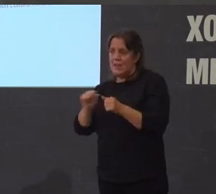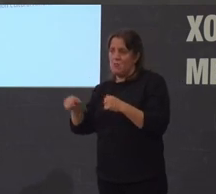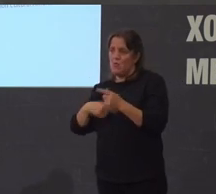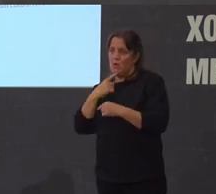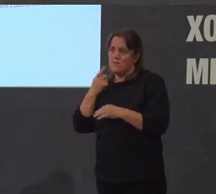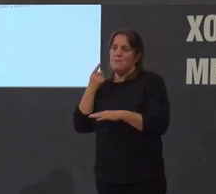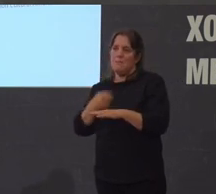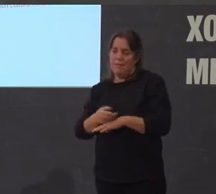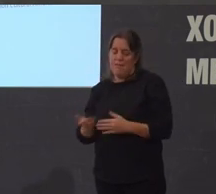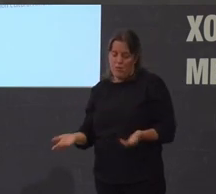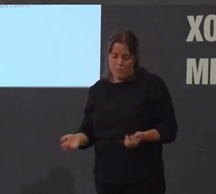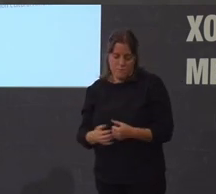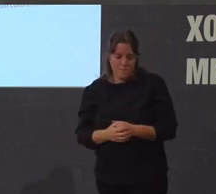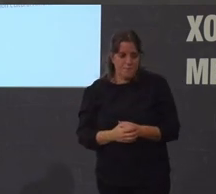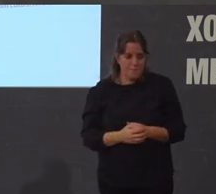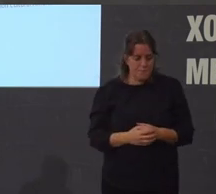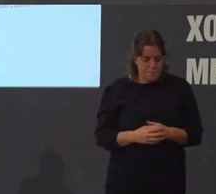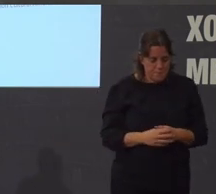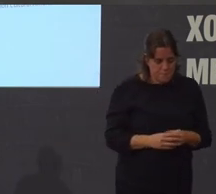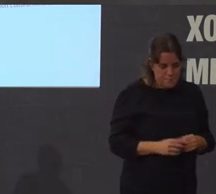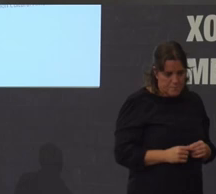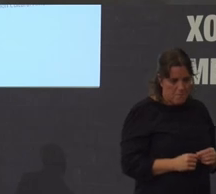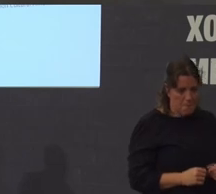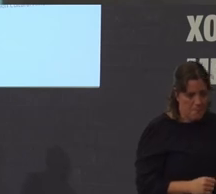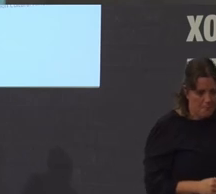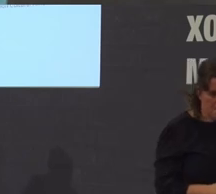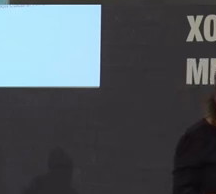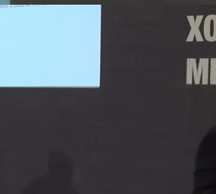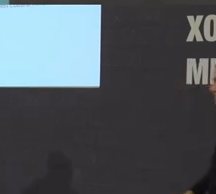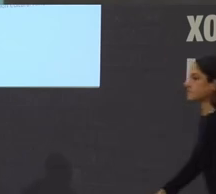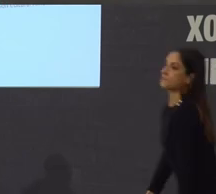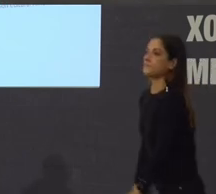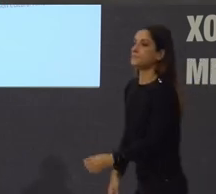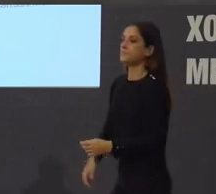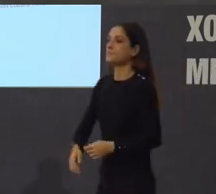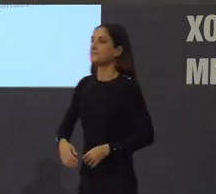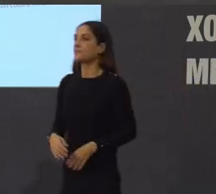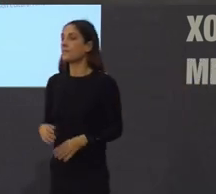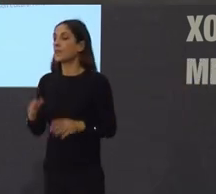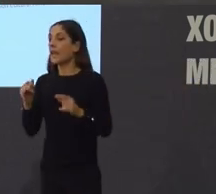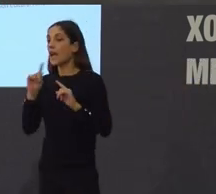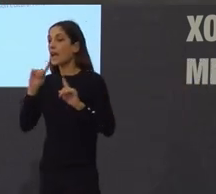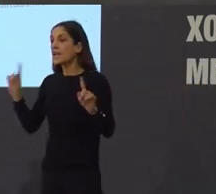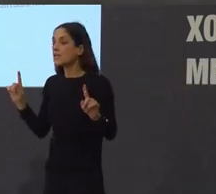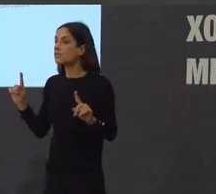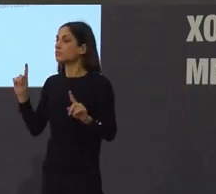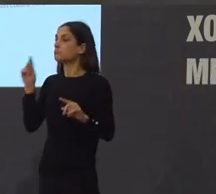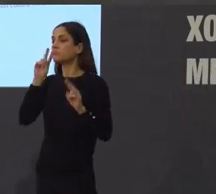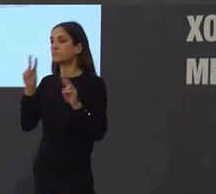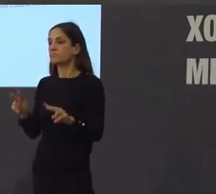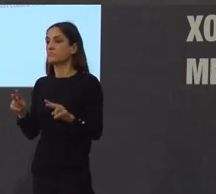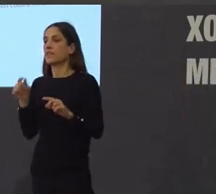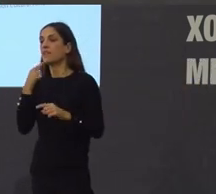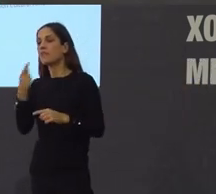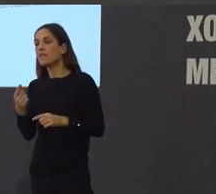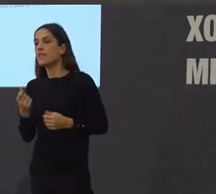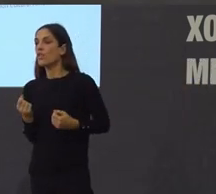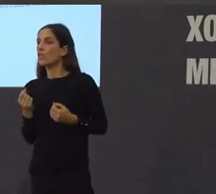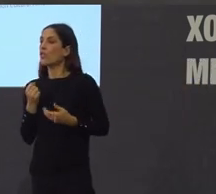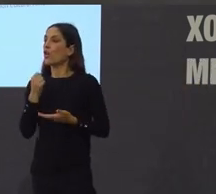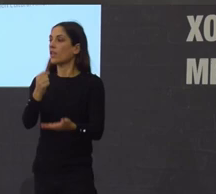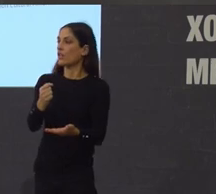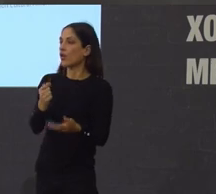como estaba mandado no hay casos en que aparece como tazones en realidad es una extorsión es